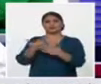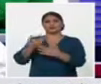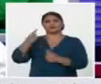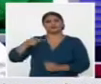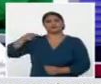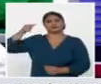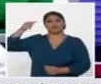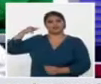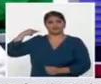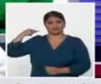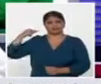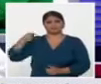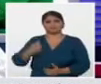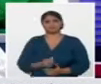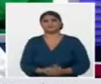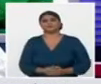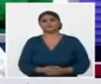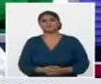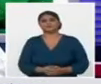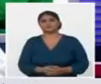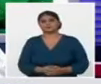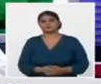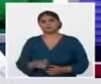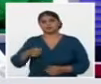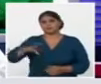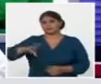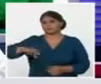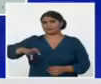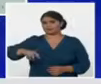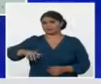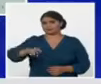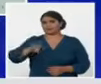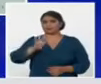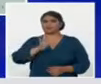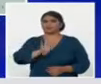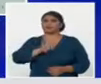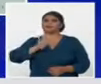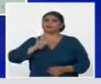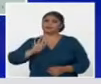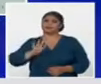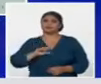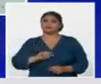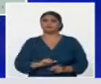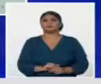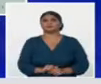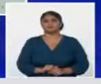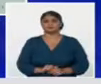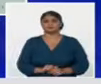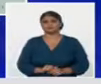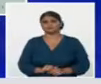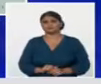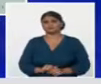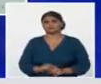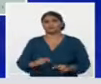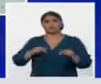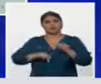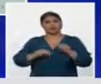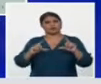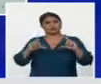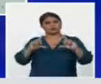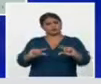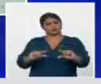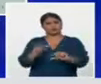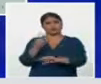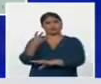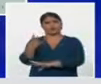sido elevada. Pinar del Río con 44 casos autóctonos, 4 menos que la jornada anterior, de